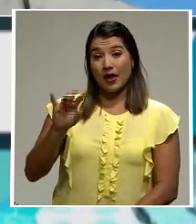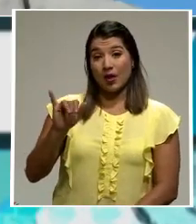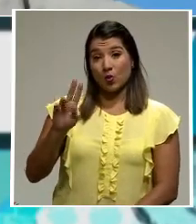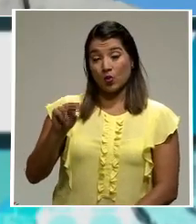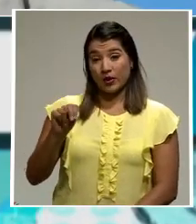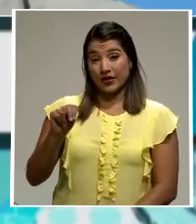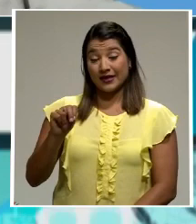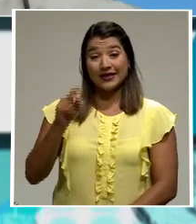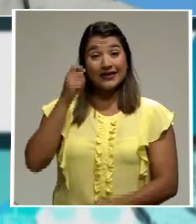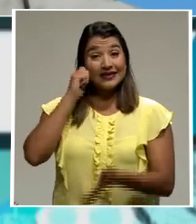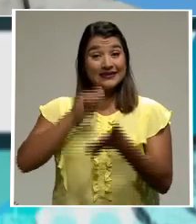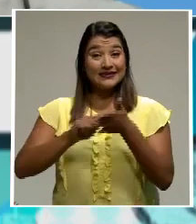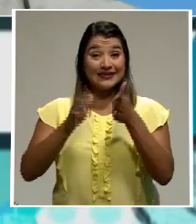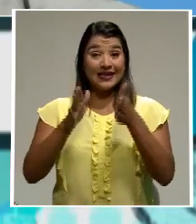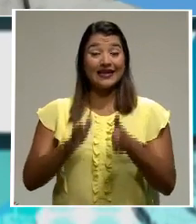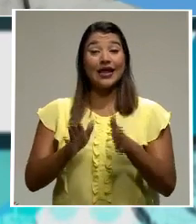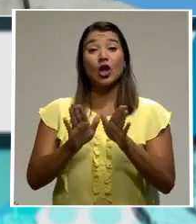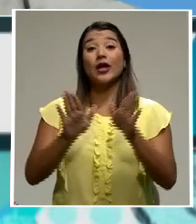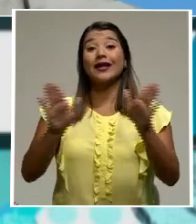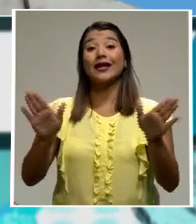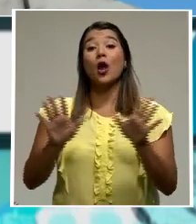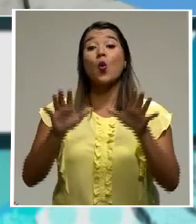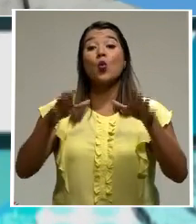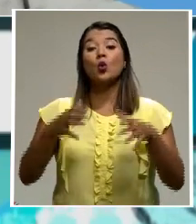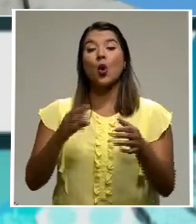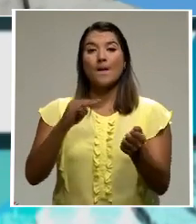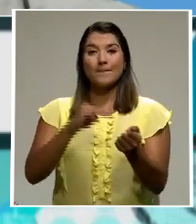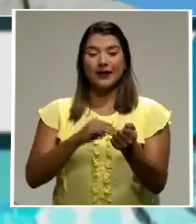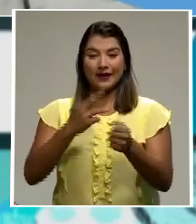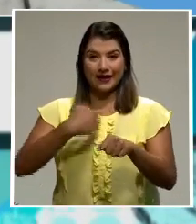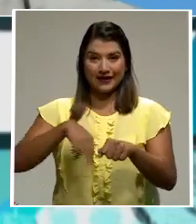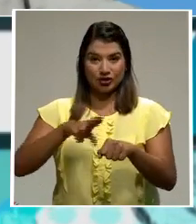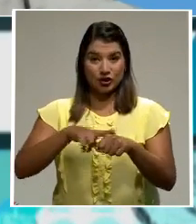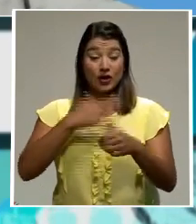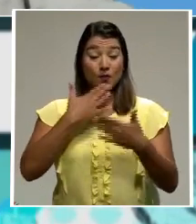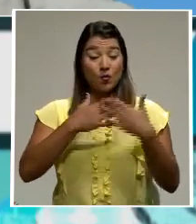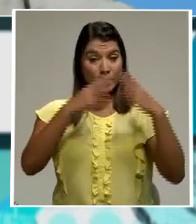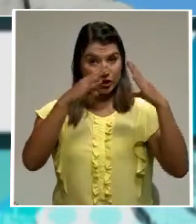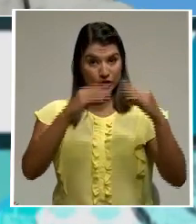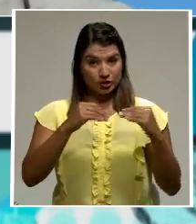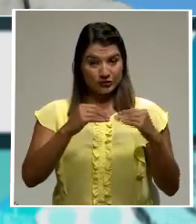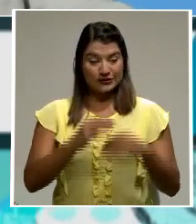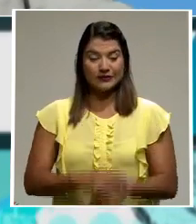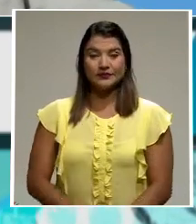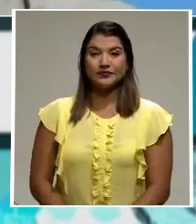general de la Unión Médica Nacional. Buenas noches, don Edwin.